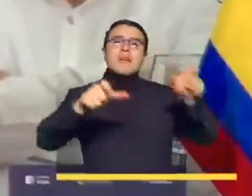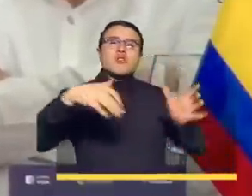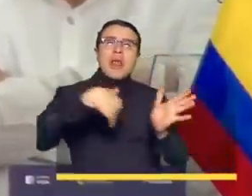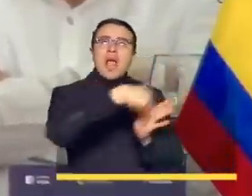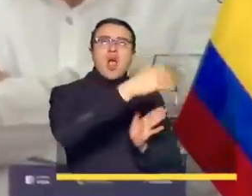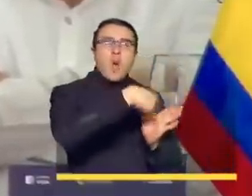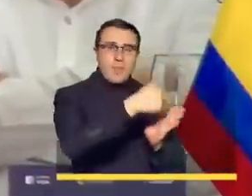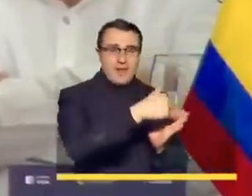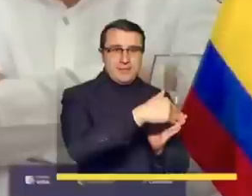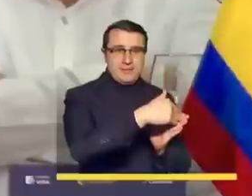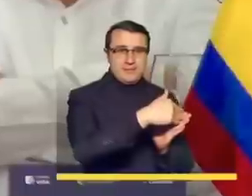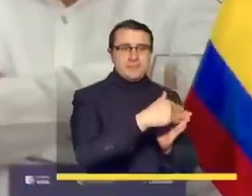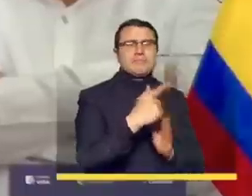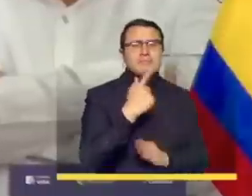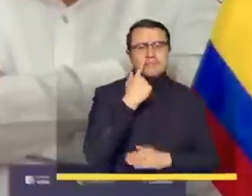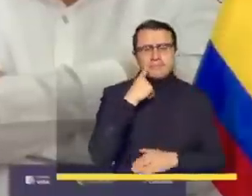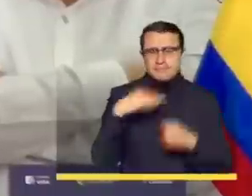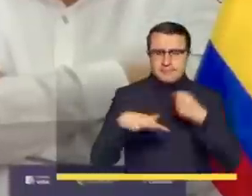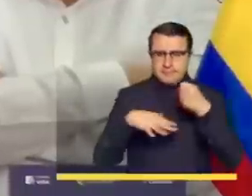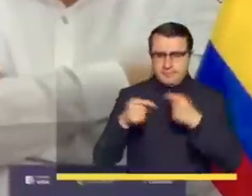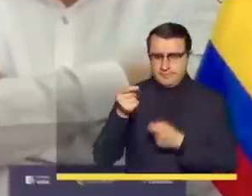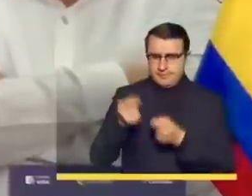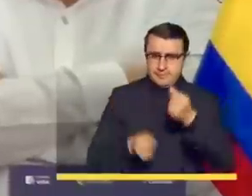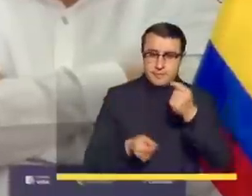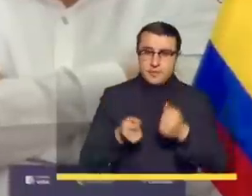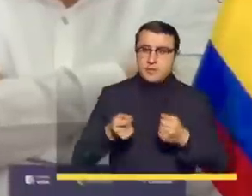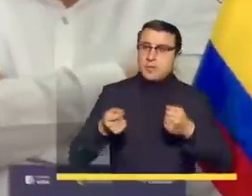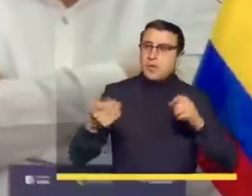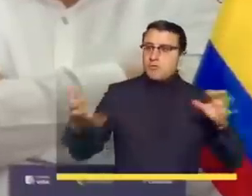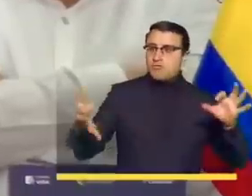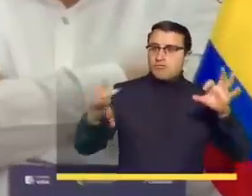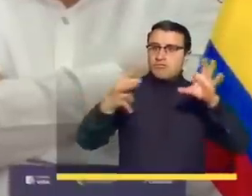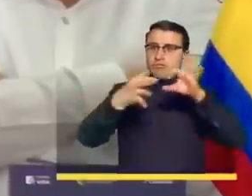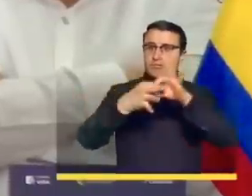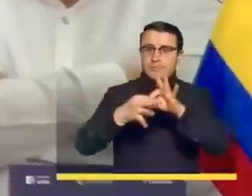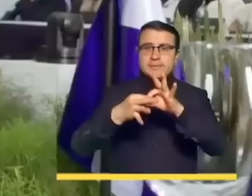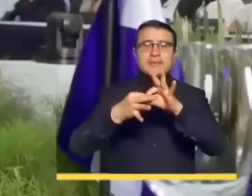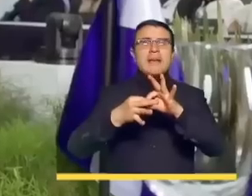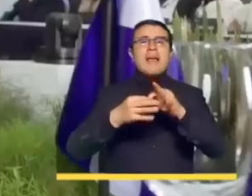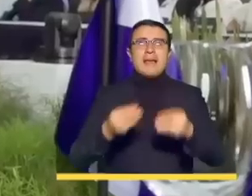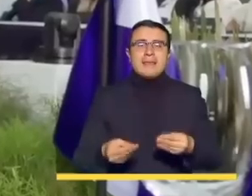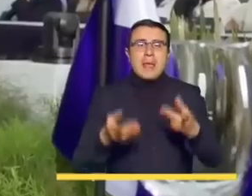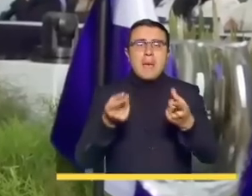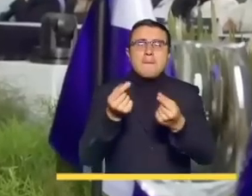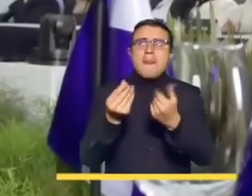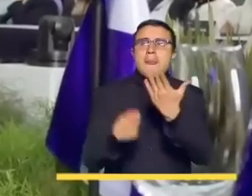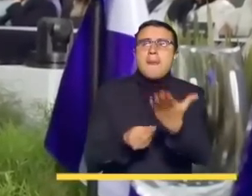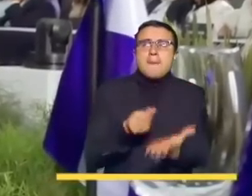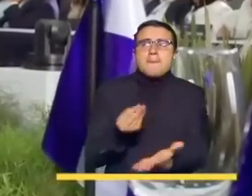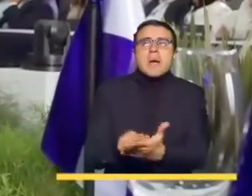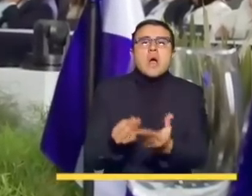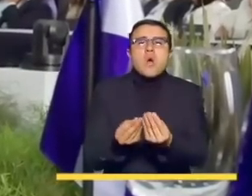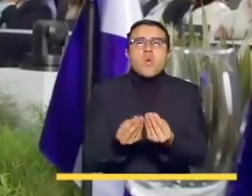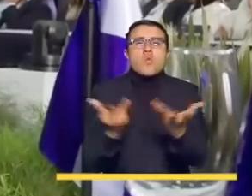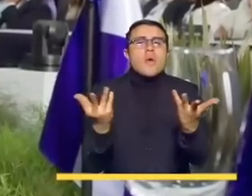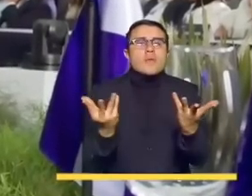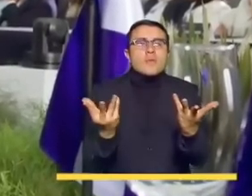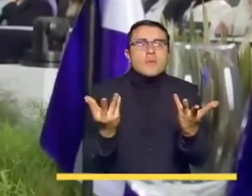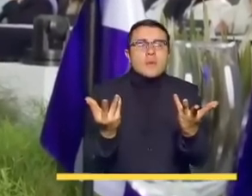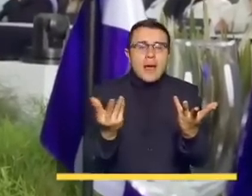Dice la ABC de la economía que esa interacción genera algo que se llama el precio. ABC,